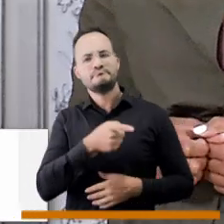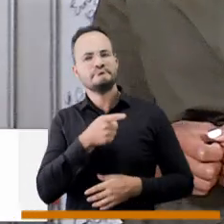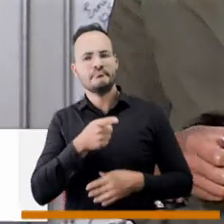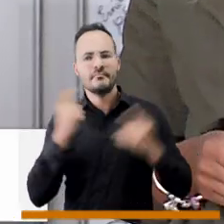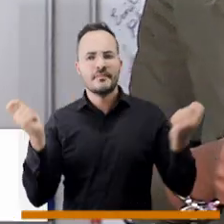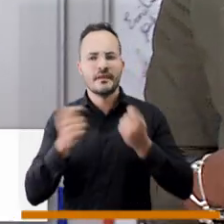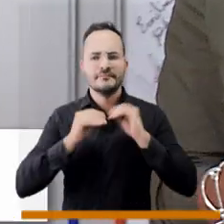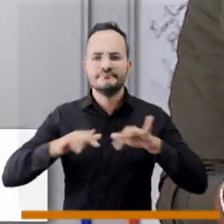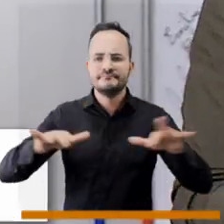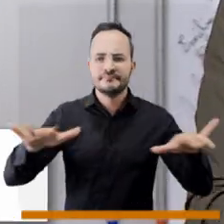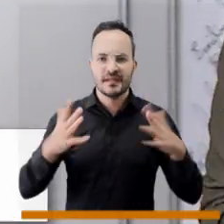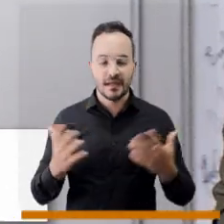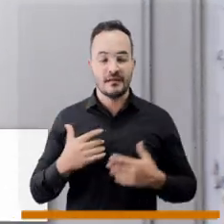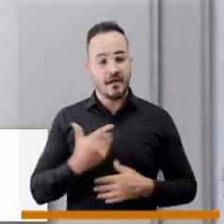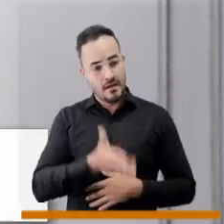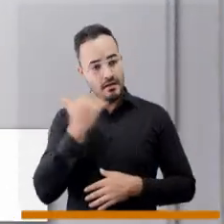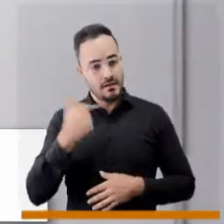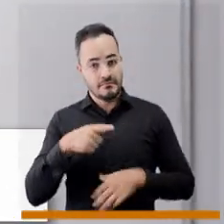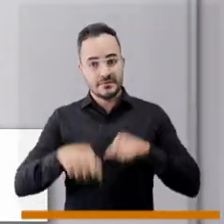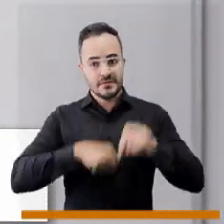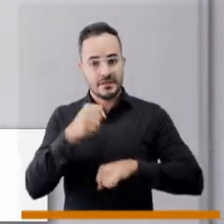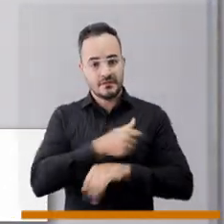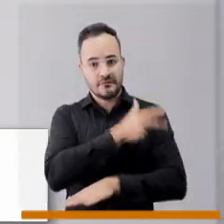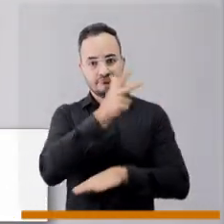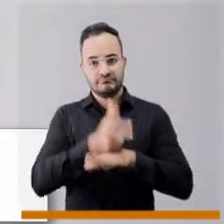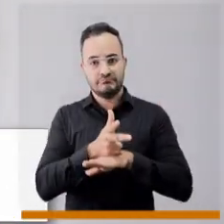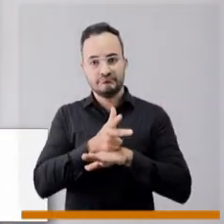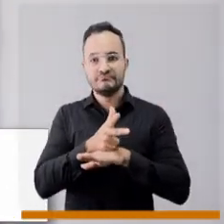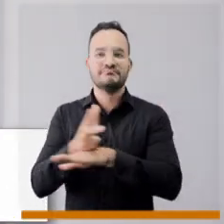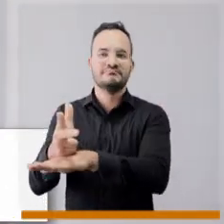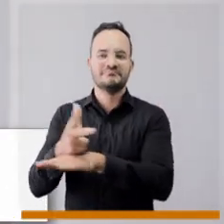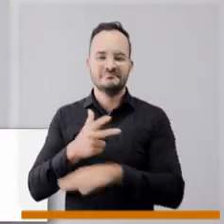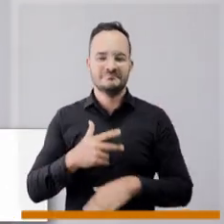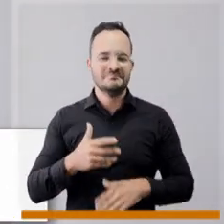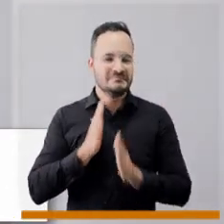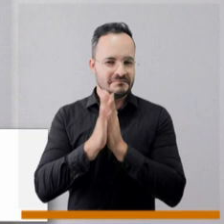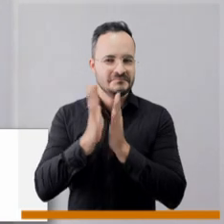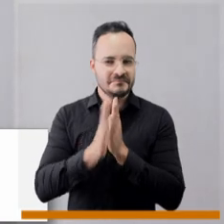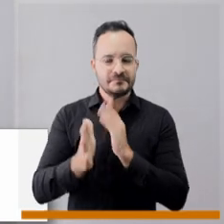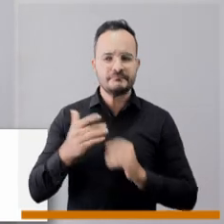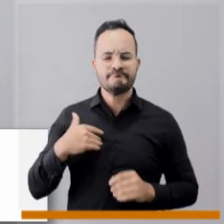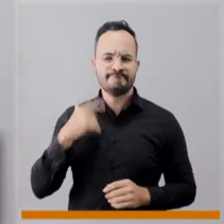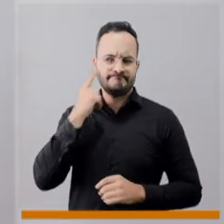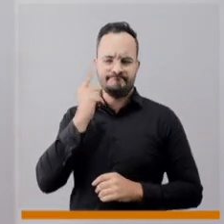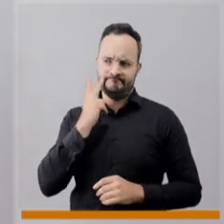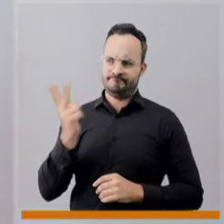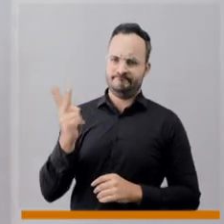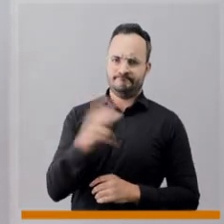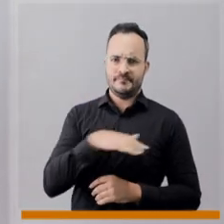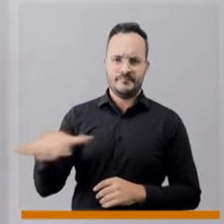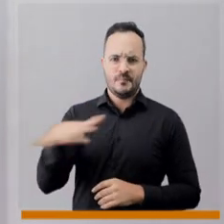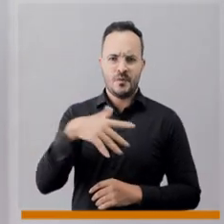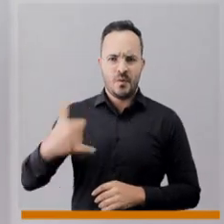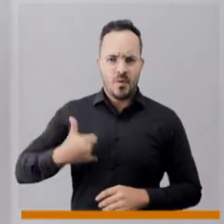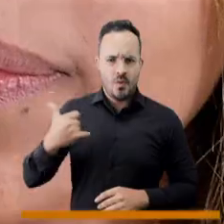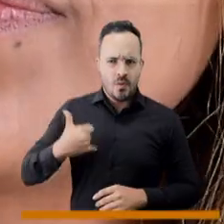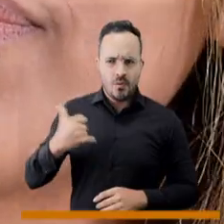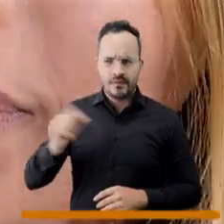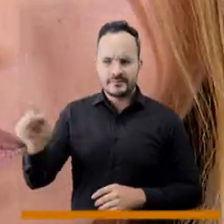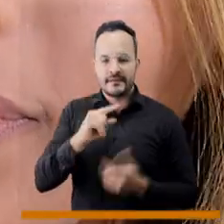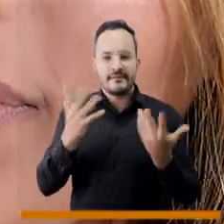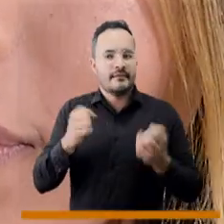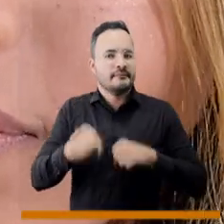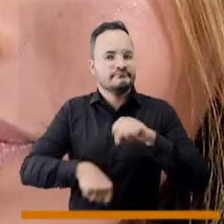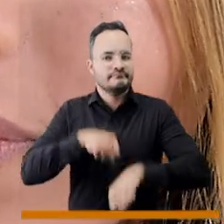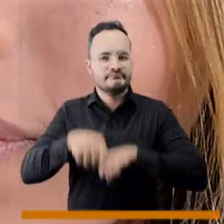tu Bici y apunta a la movilidad sostenible y nació con la necesidad de todos nuestros usuarios jóvenes que les gusta